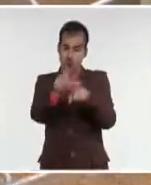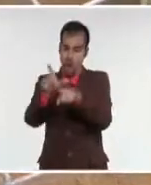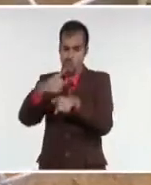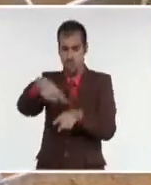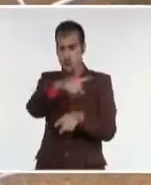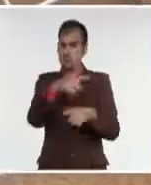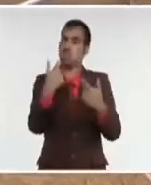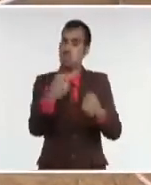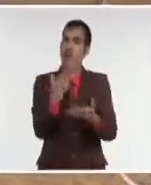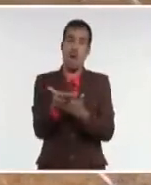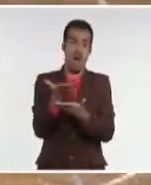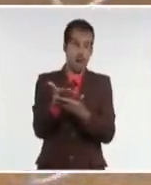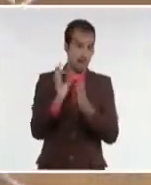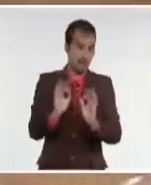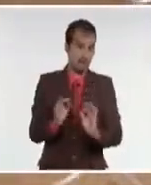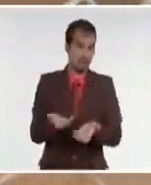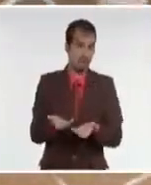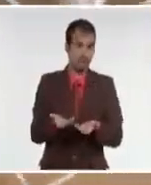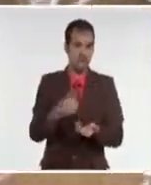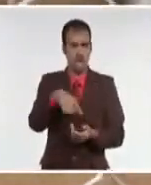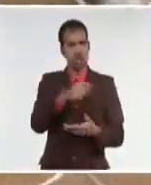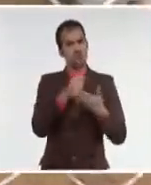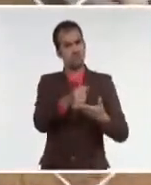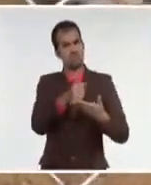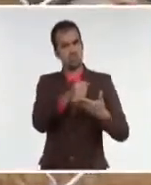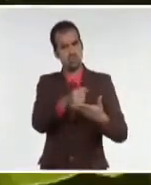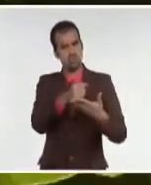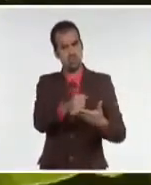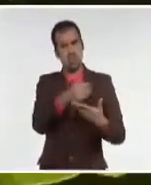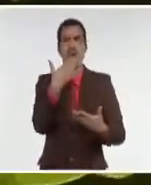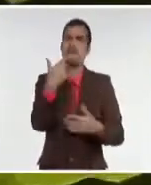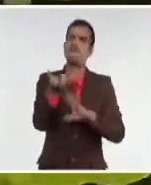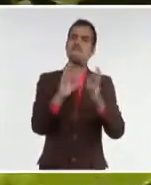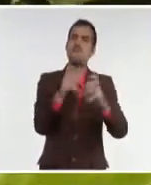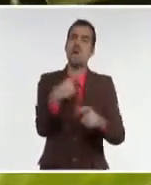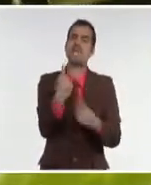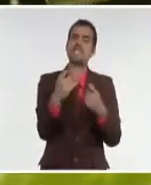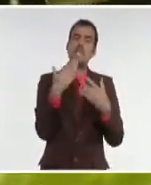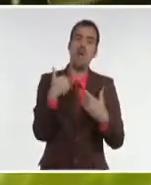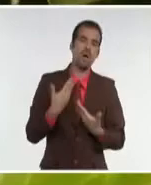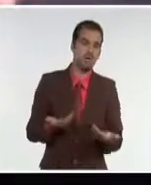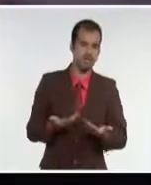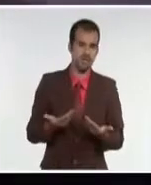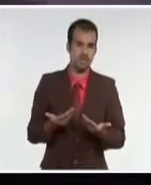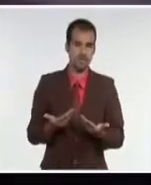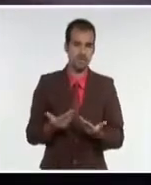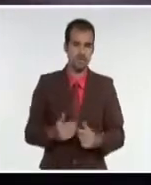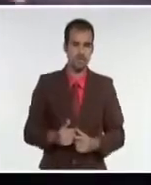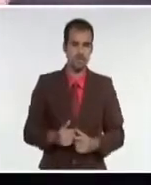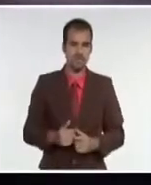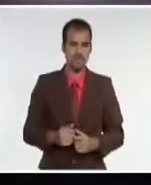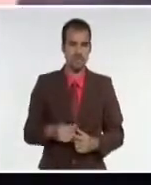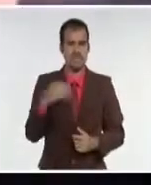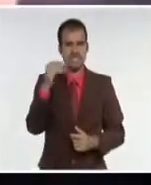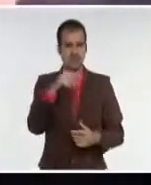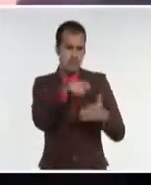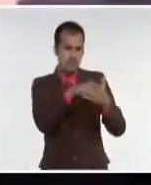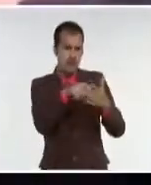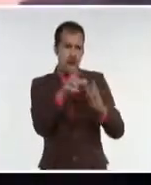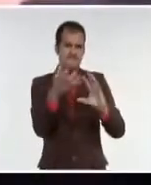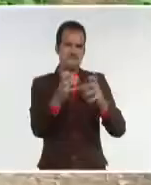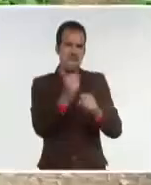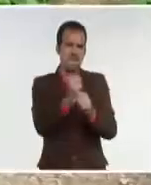exigencias. Ellos contribuyen de una mejor manera con lo que necesitamos, cómo lo obtenemos y transformamos a pesar de